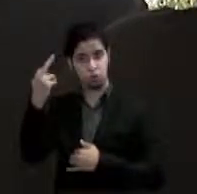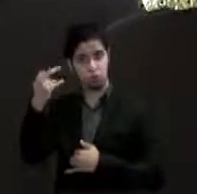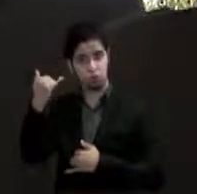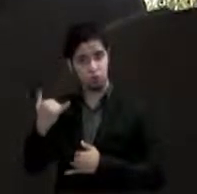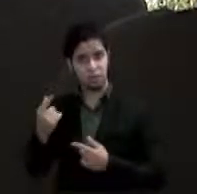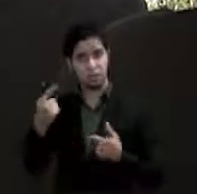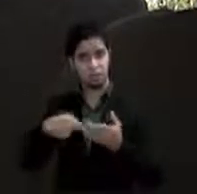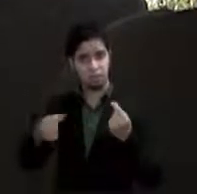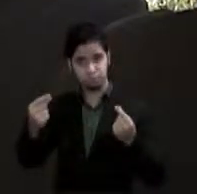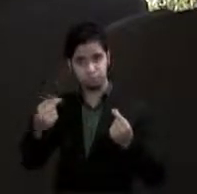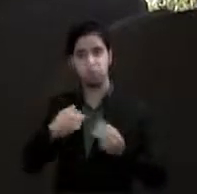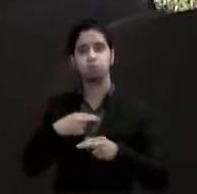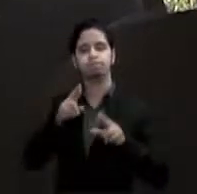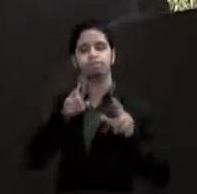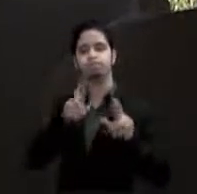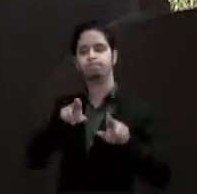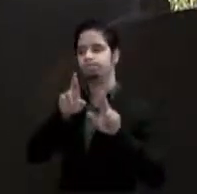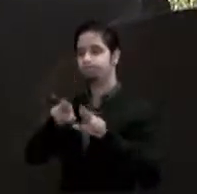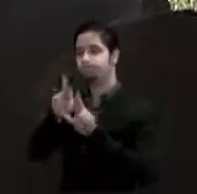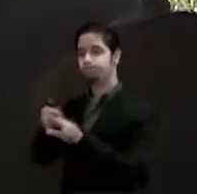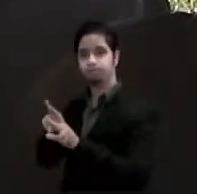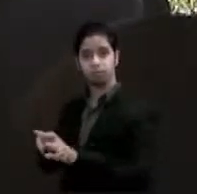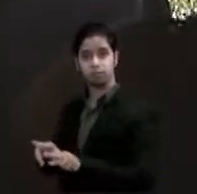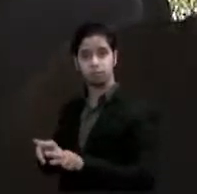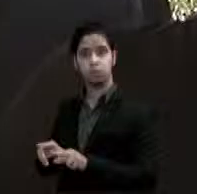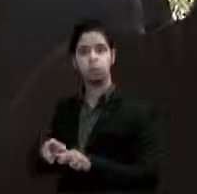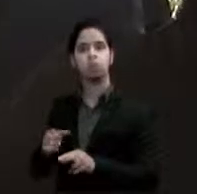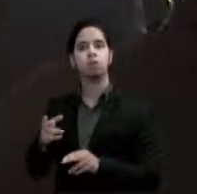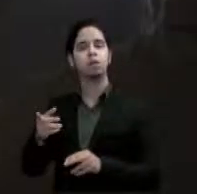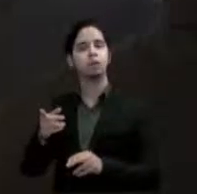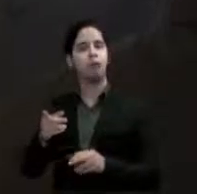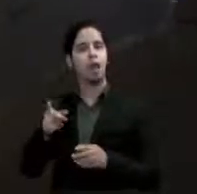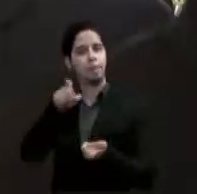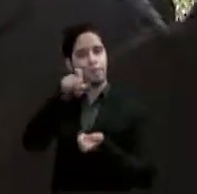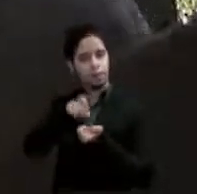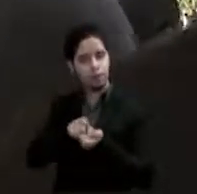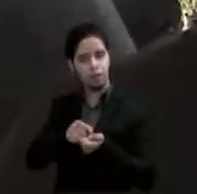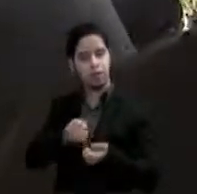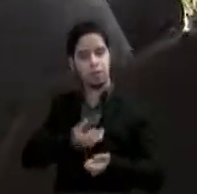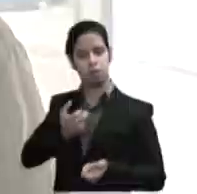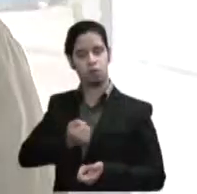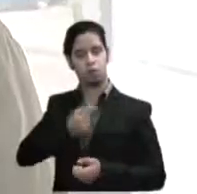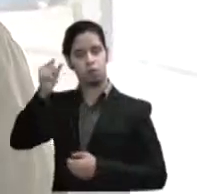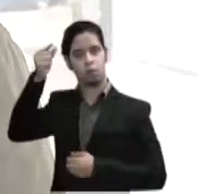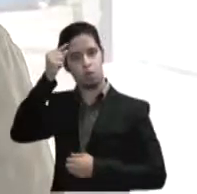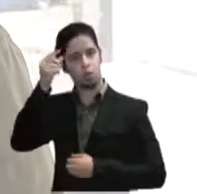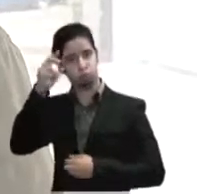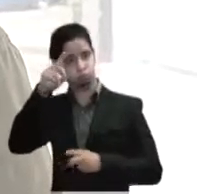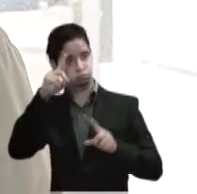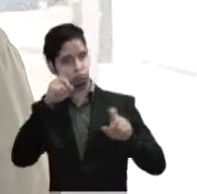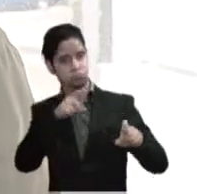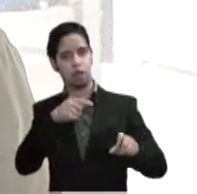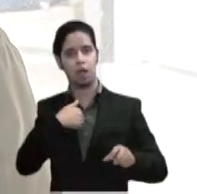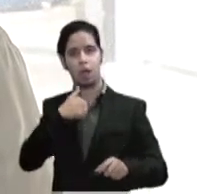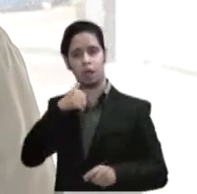temas relacionados a expresiones hechas por el gobernador Alejandro García Padilla.